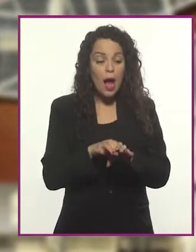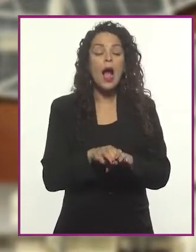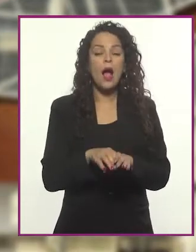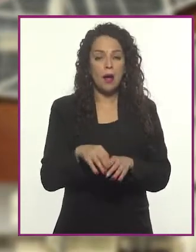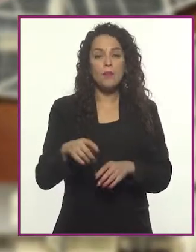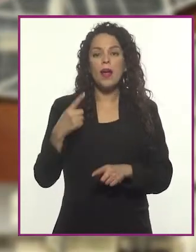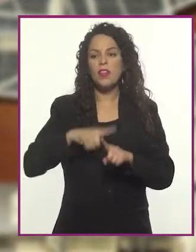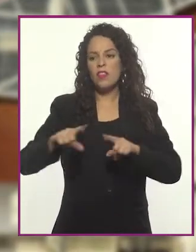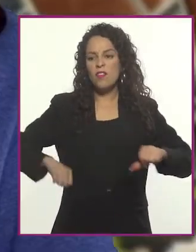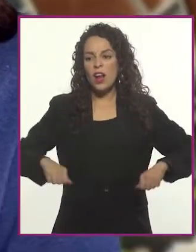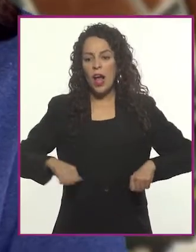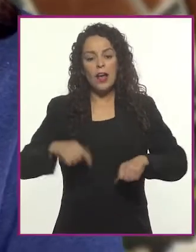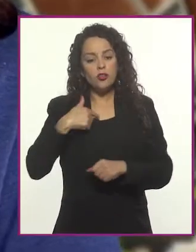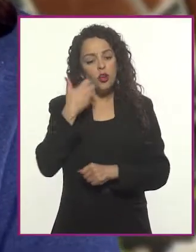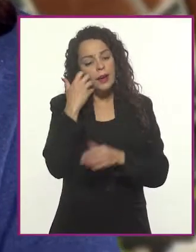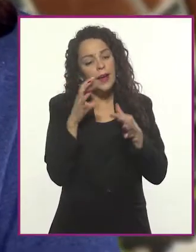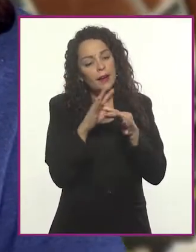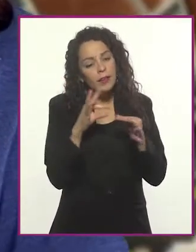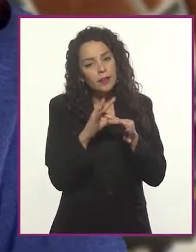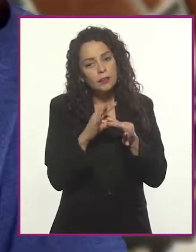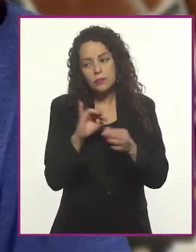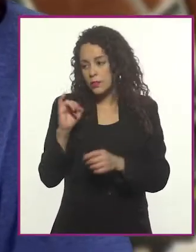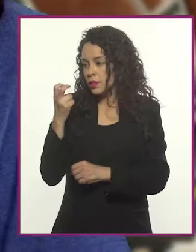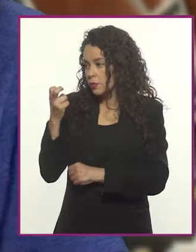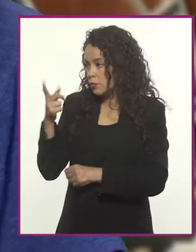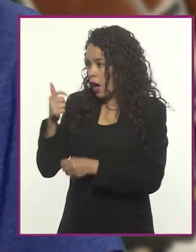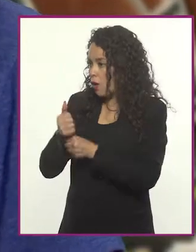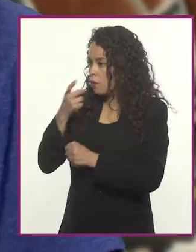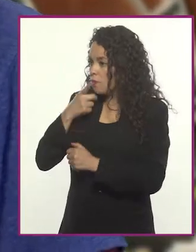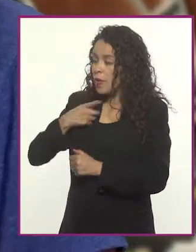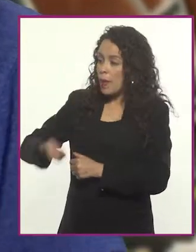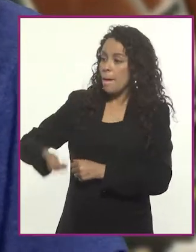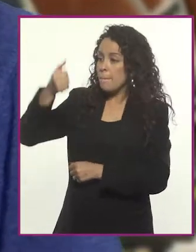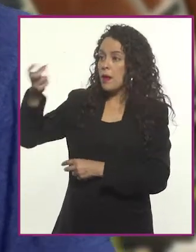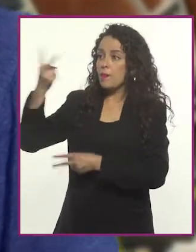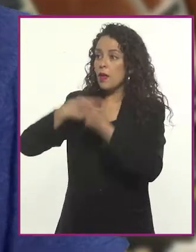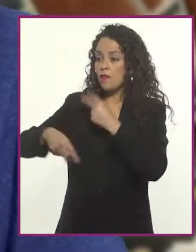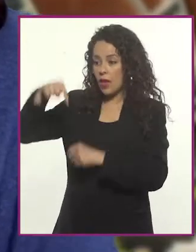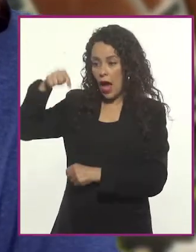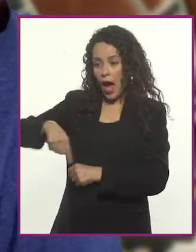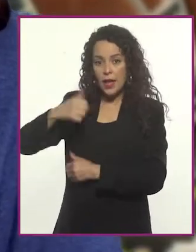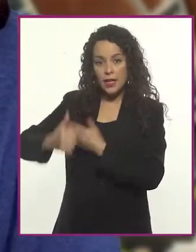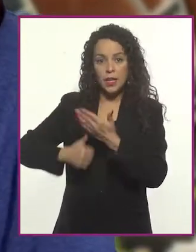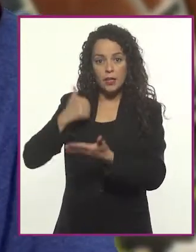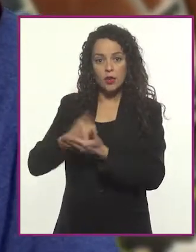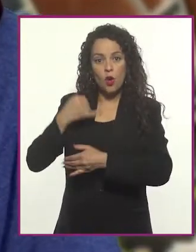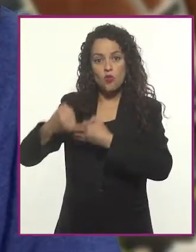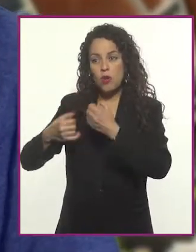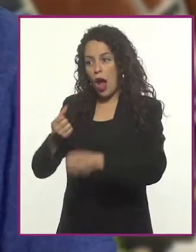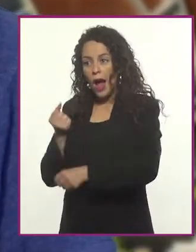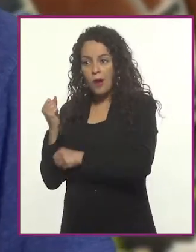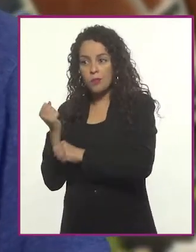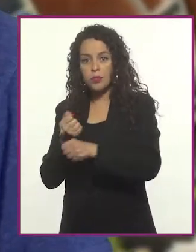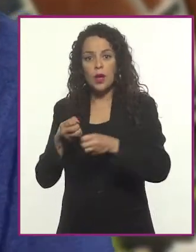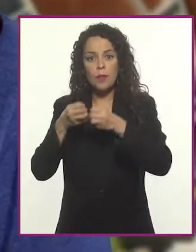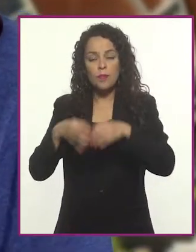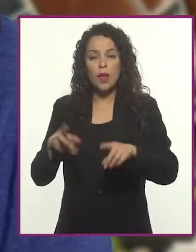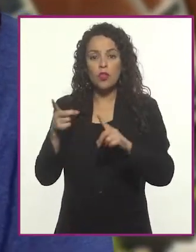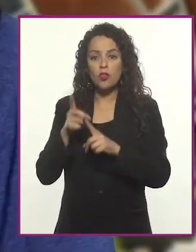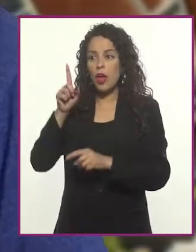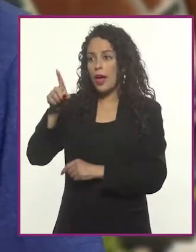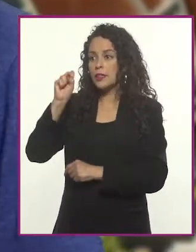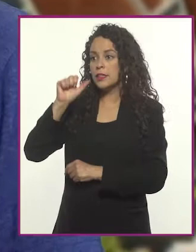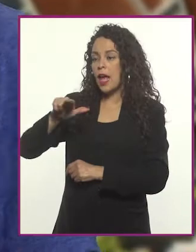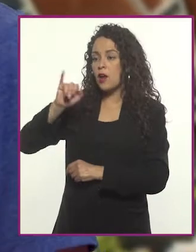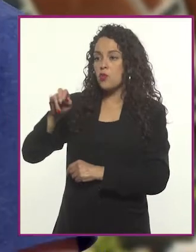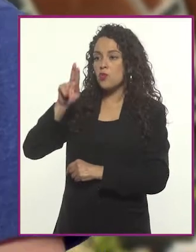queremos contar. Por eso, el abuelo nos contó de la primera vez que vino a jugar a la capital, que se perdieron en San Juan de Letrán y